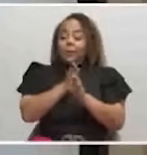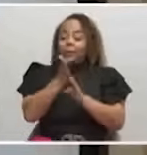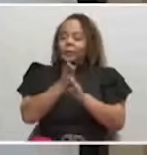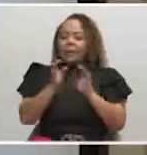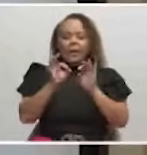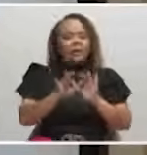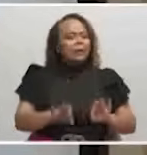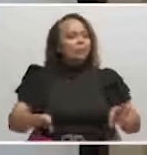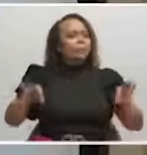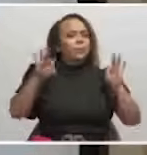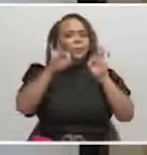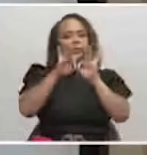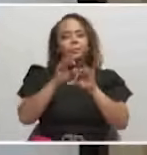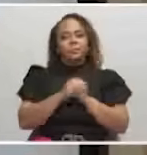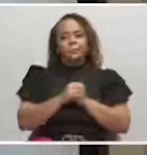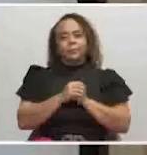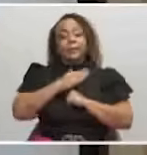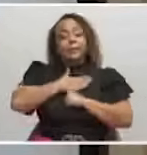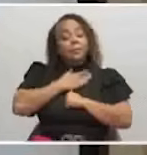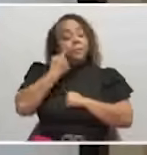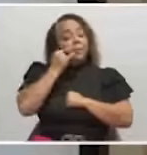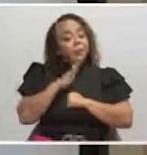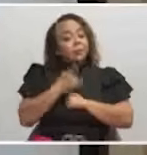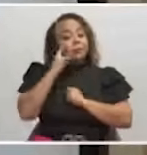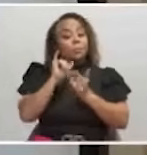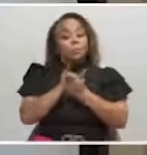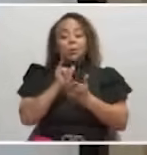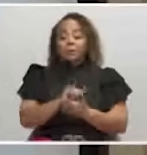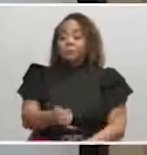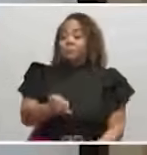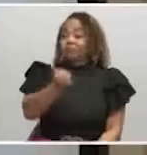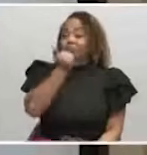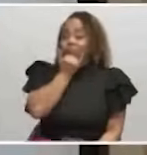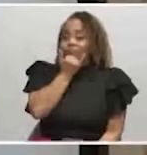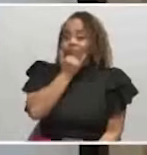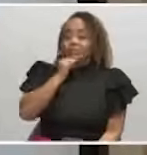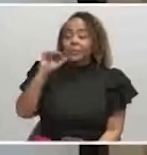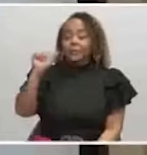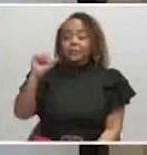muy importante. Me parece que por ahí ha cometido un error Andrés